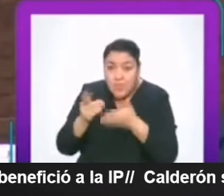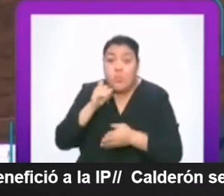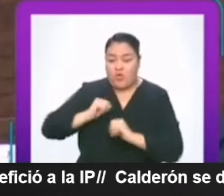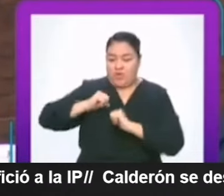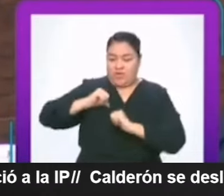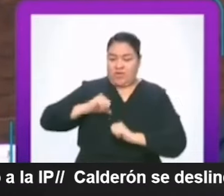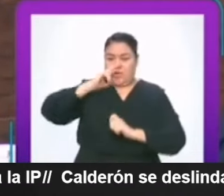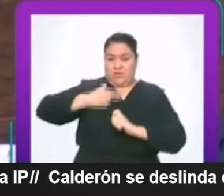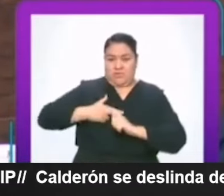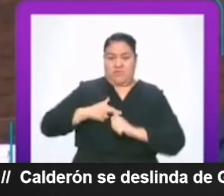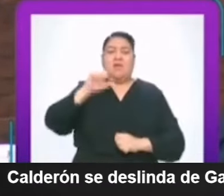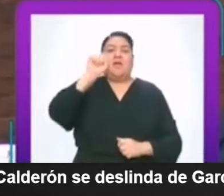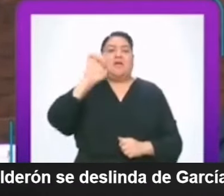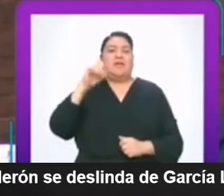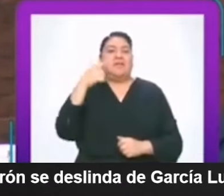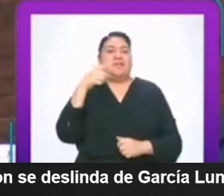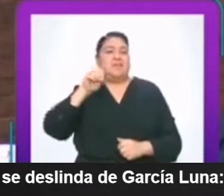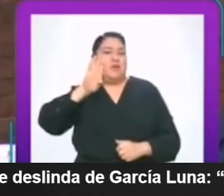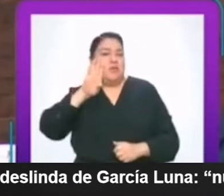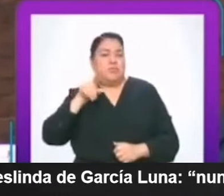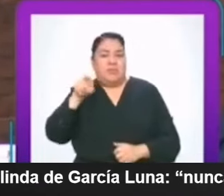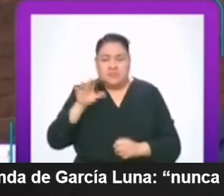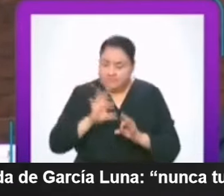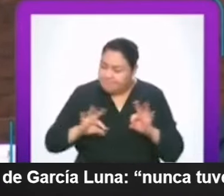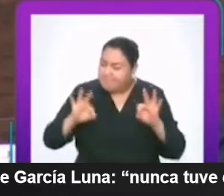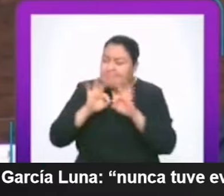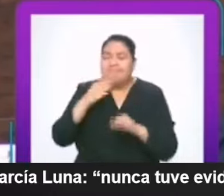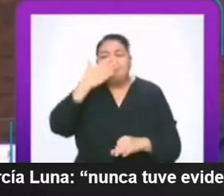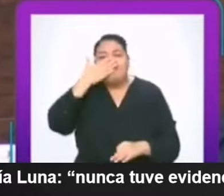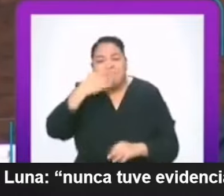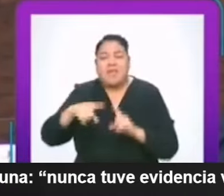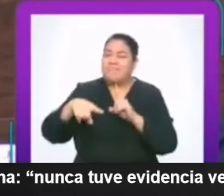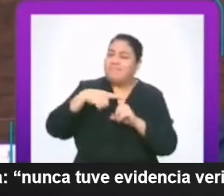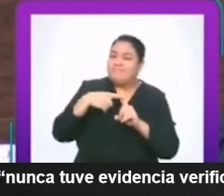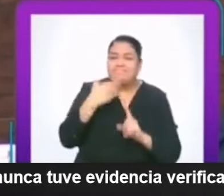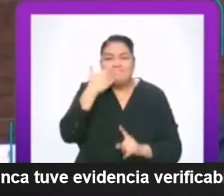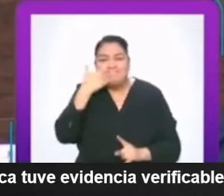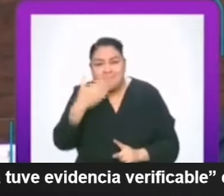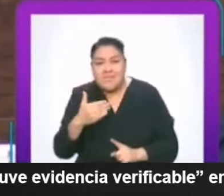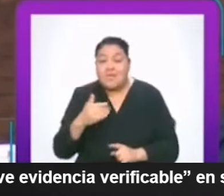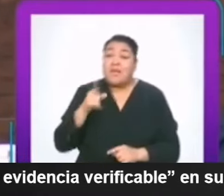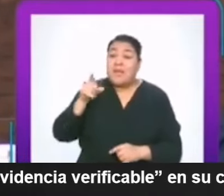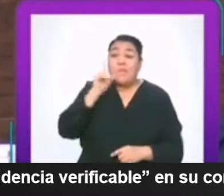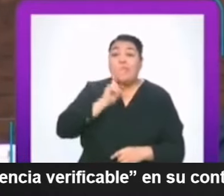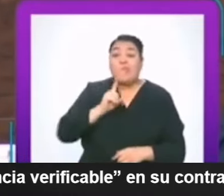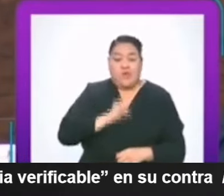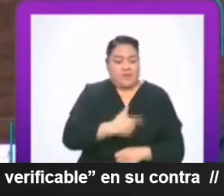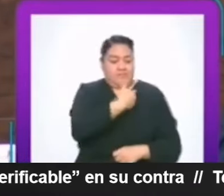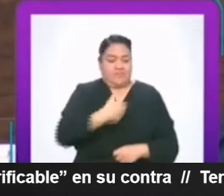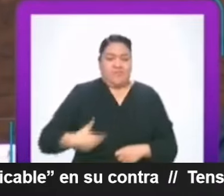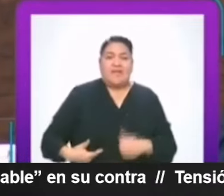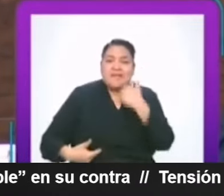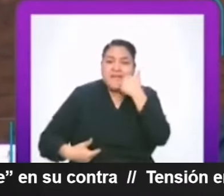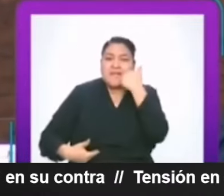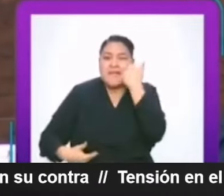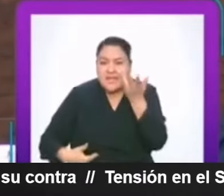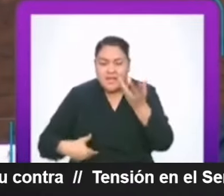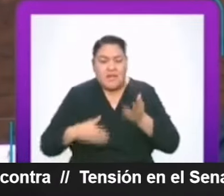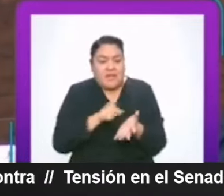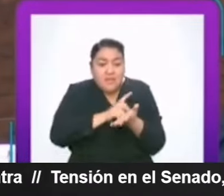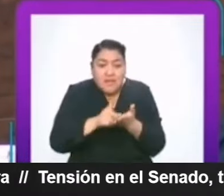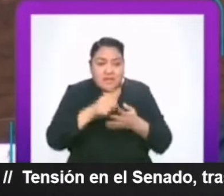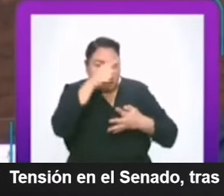la Secretaría de Gobernación es sin duda un buen camino, pues muestra la voluntad de la Presidenta de México por preservar los